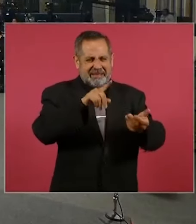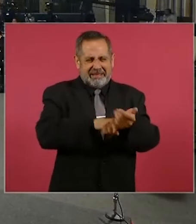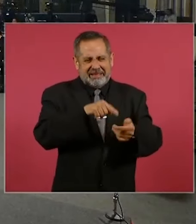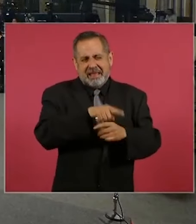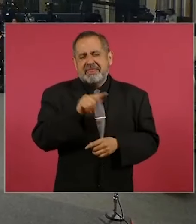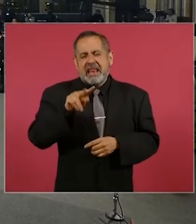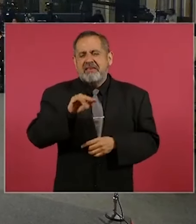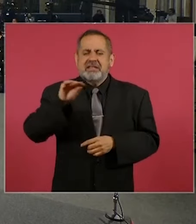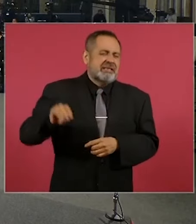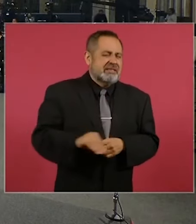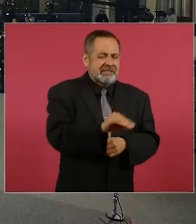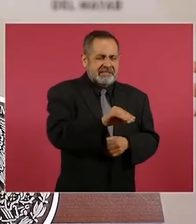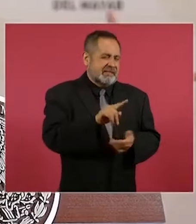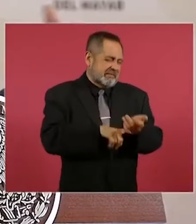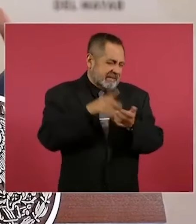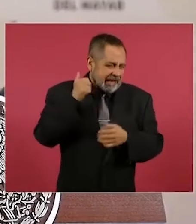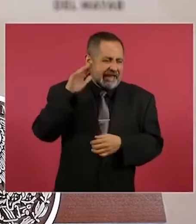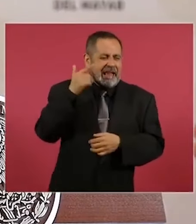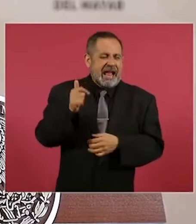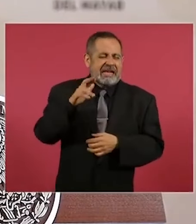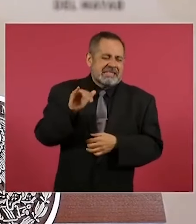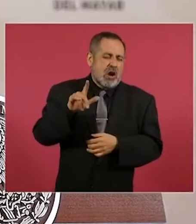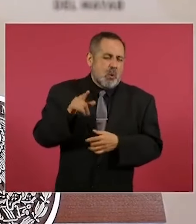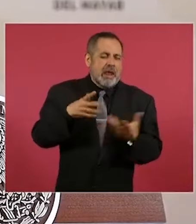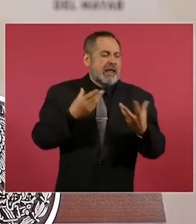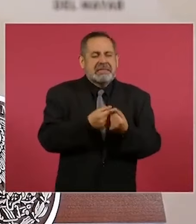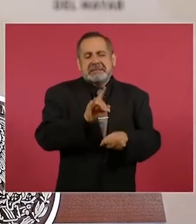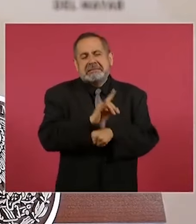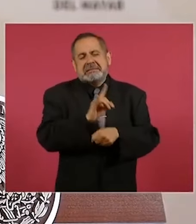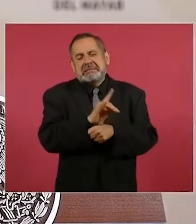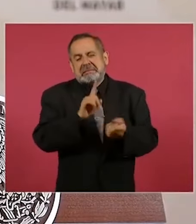Televisa con donde hacía lo de García Luna y todo